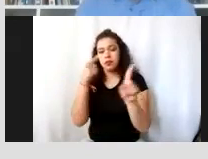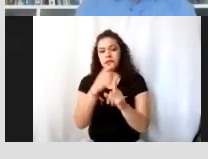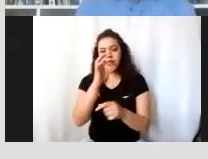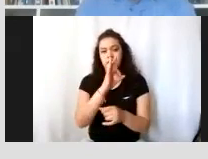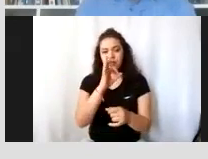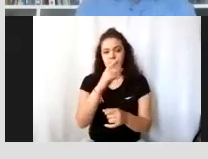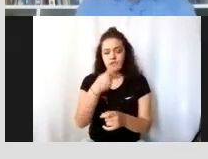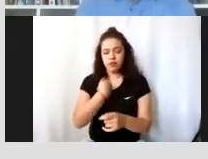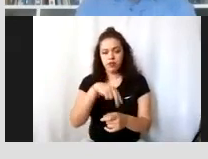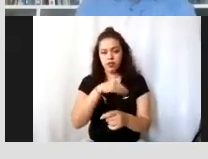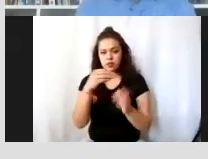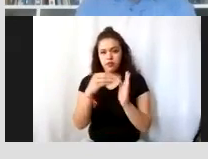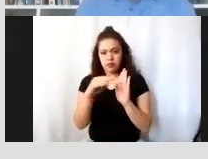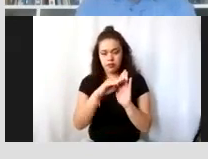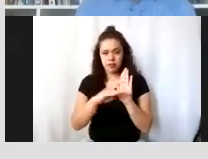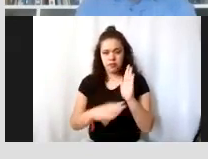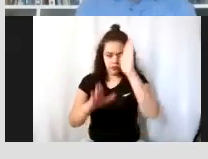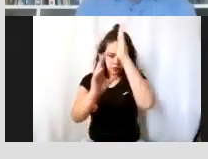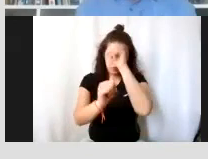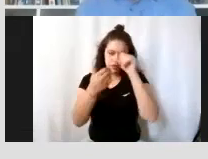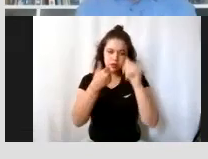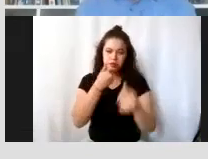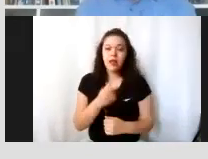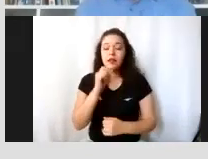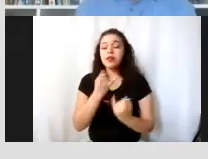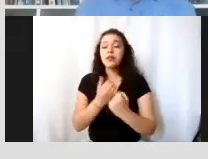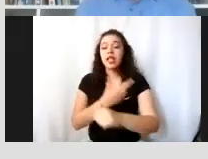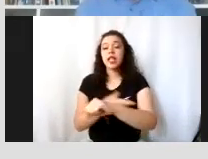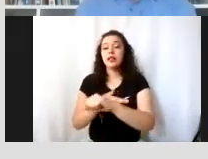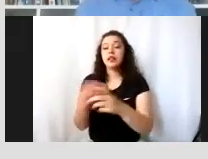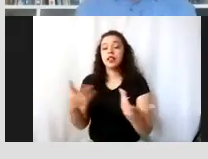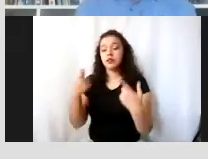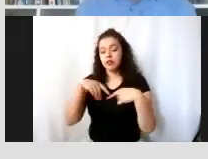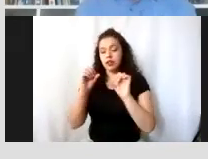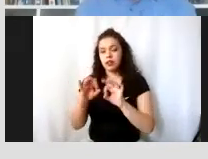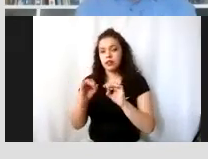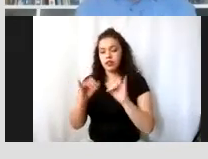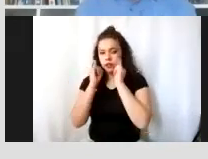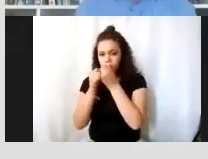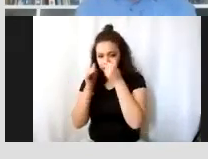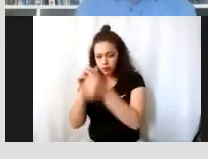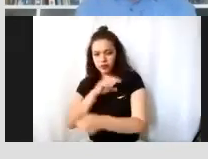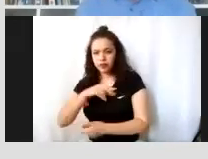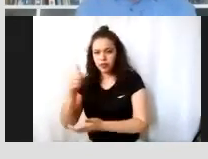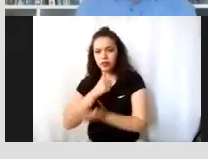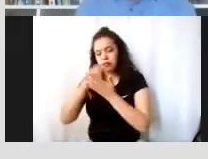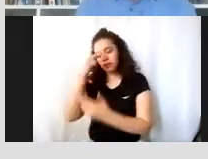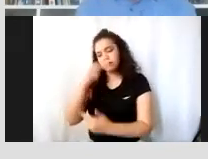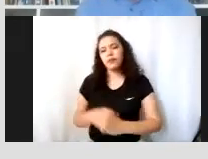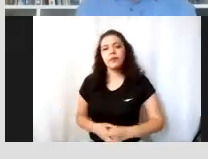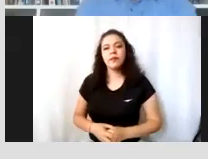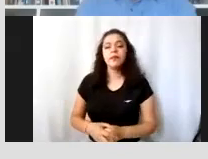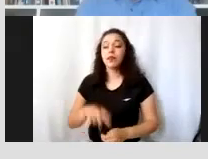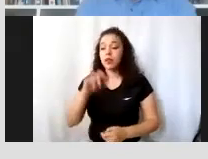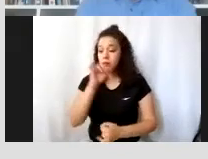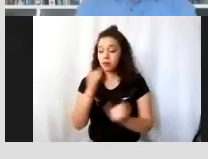obligaciones acordadas entre las partes, realizar trámites ante la Oficina de la Junta de Asistencia Privada de la Ciudad de México. Asimismo,